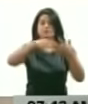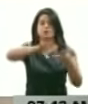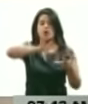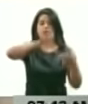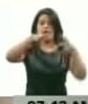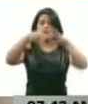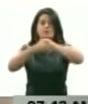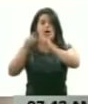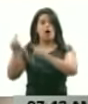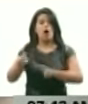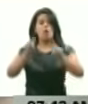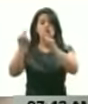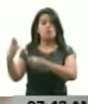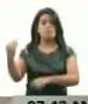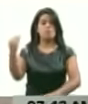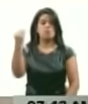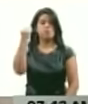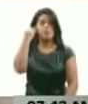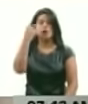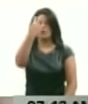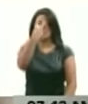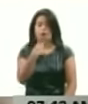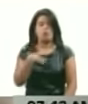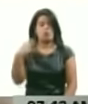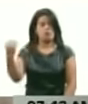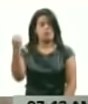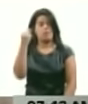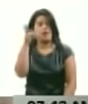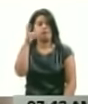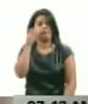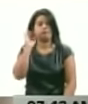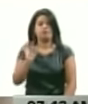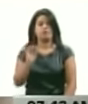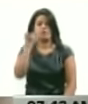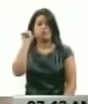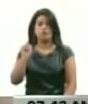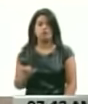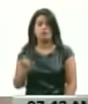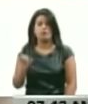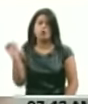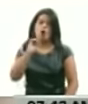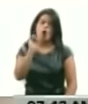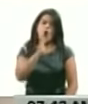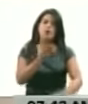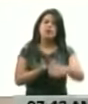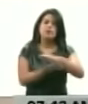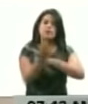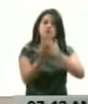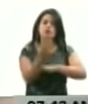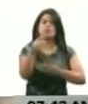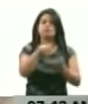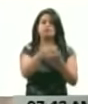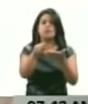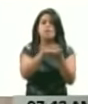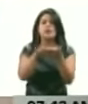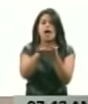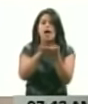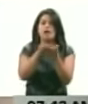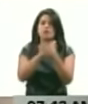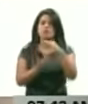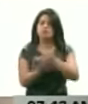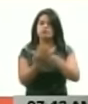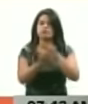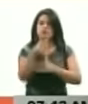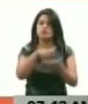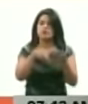ellos pueden escuchar el libro. Y otro servicio es que, o si no, lo imprimimos en braille, porque contamos con esta tecnología. Y